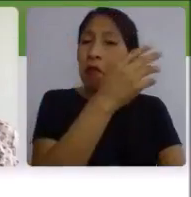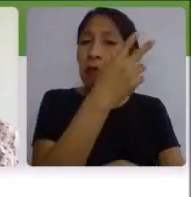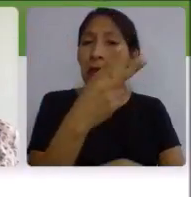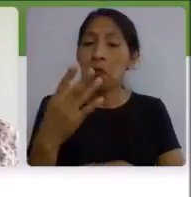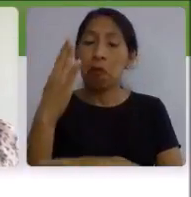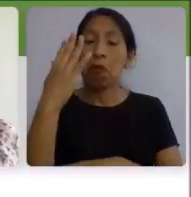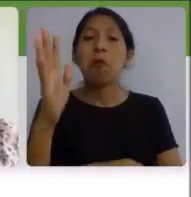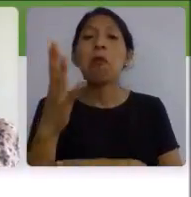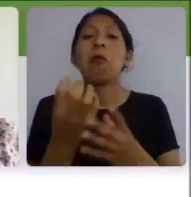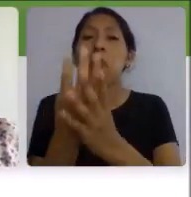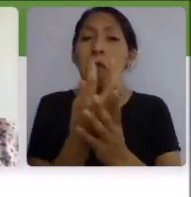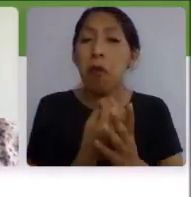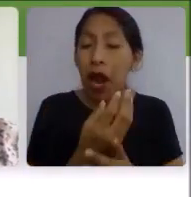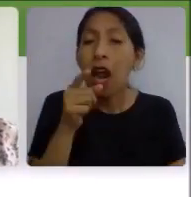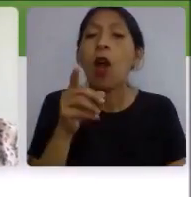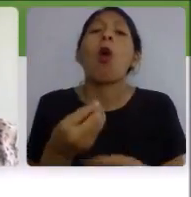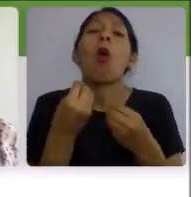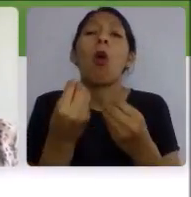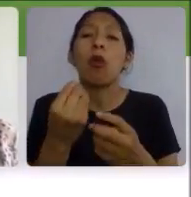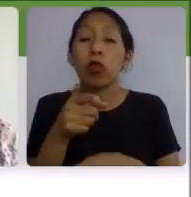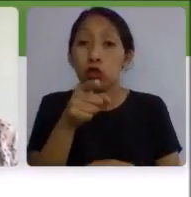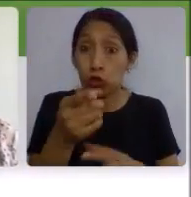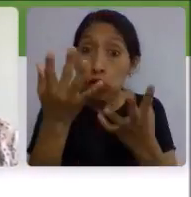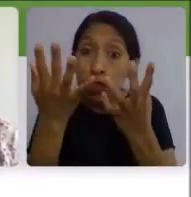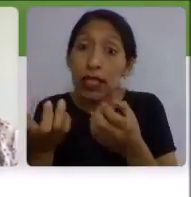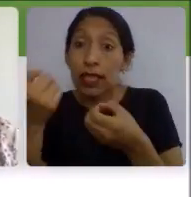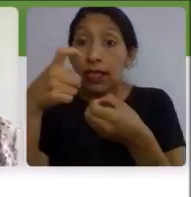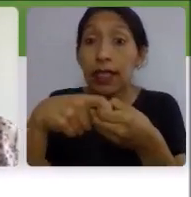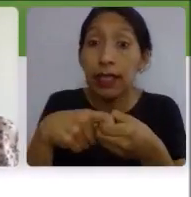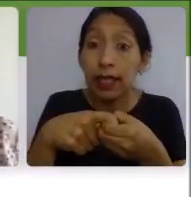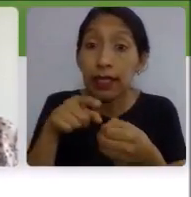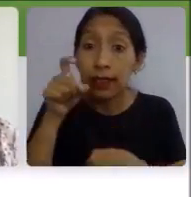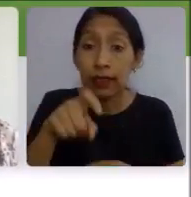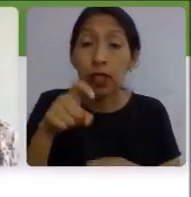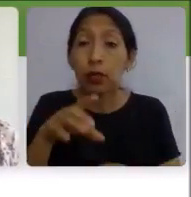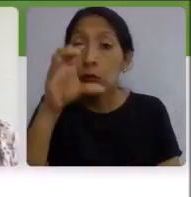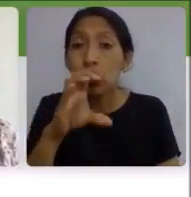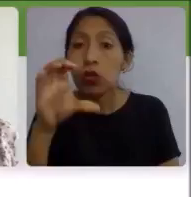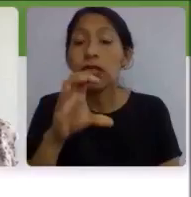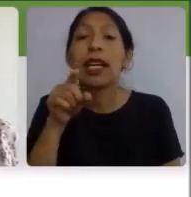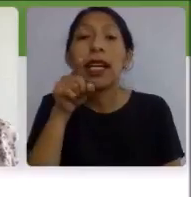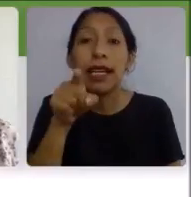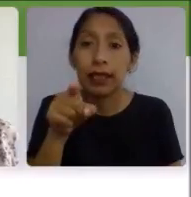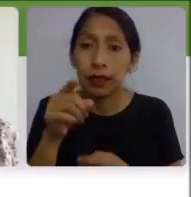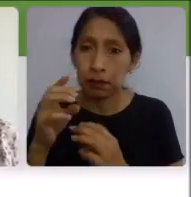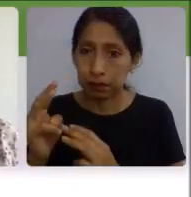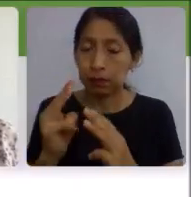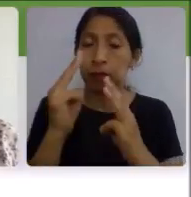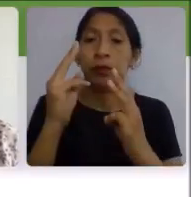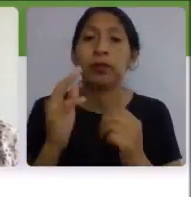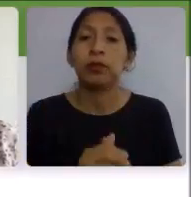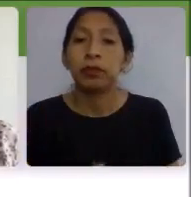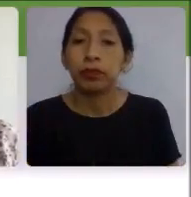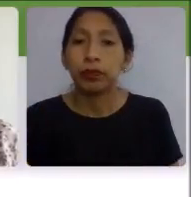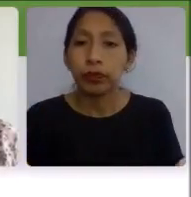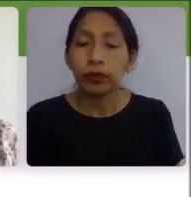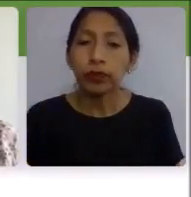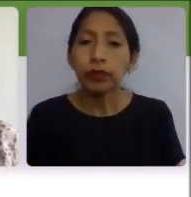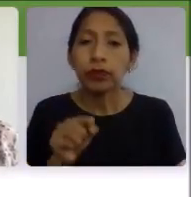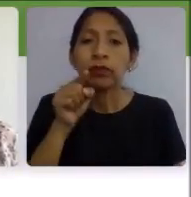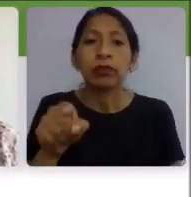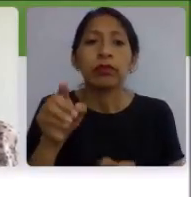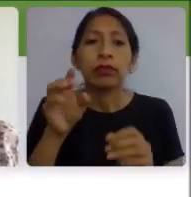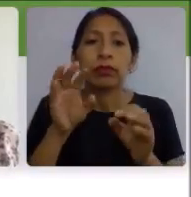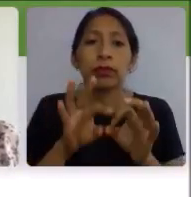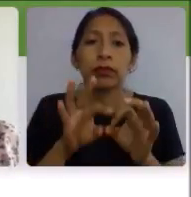busca, si quieres entrar a este mercado, tienes que buscar ese tipo de especialización. Luego, también es